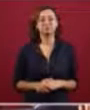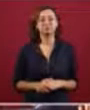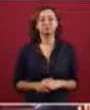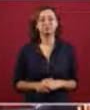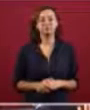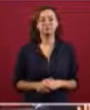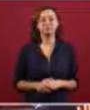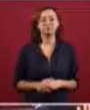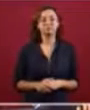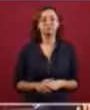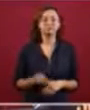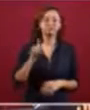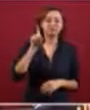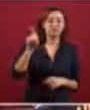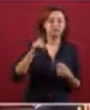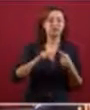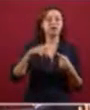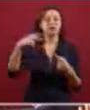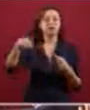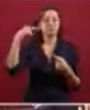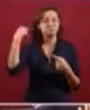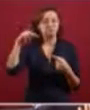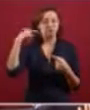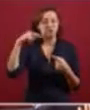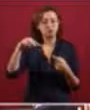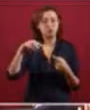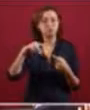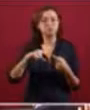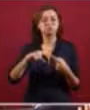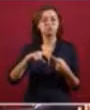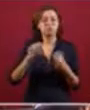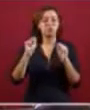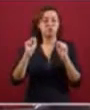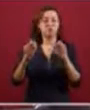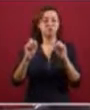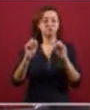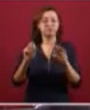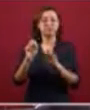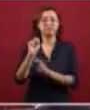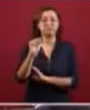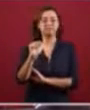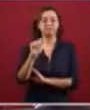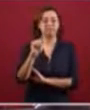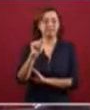2019 en Boca del Río, Veracruz, en las oficinas del SAT,